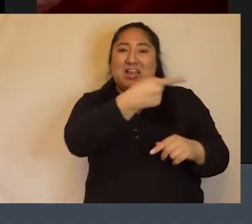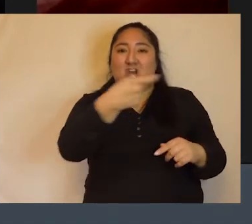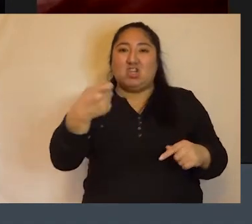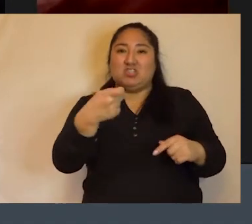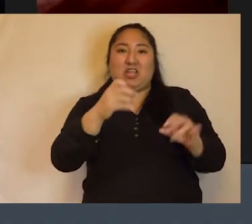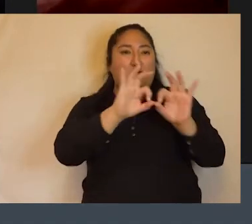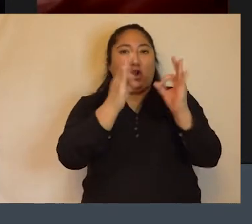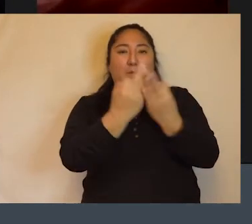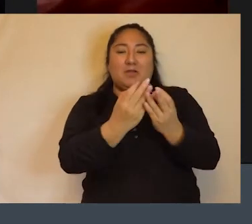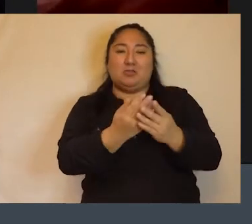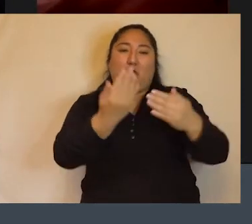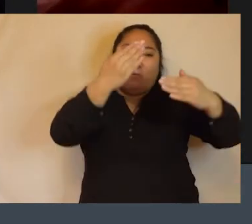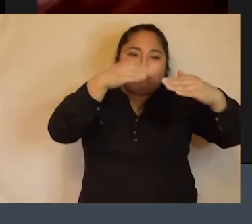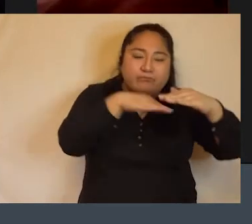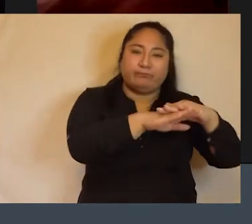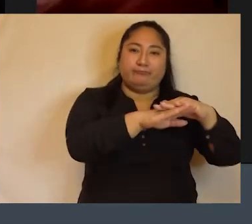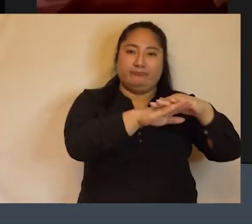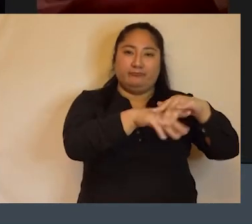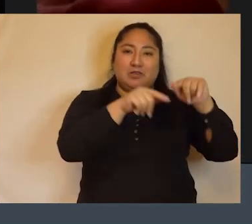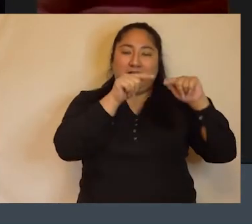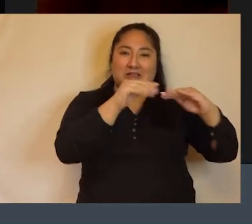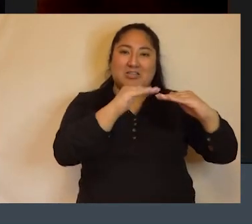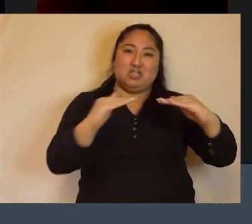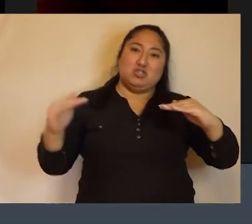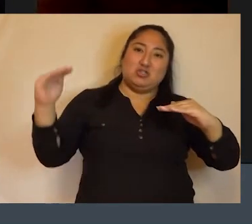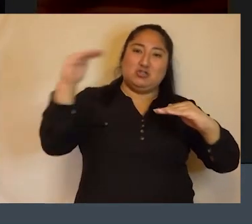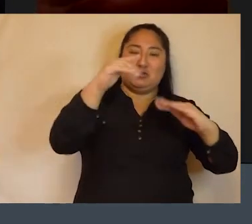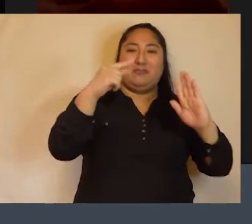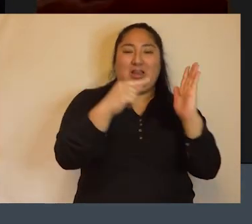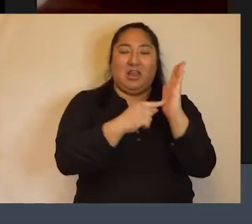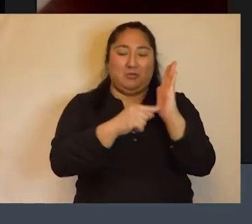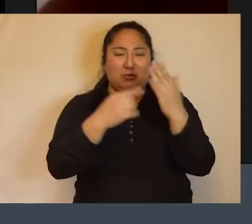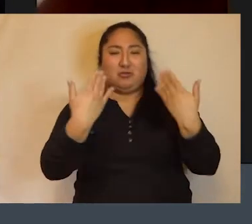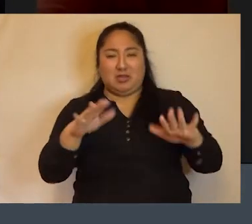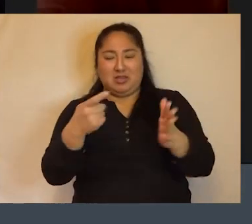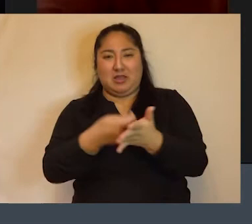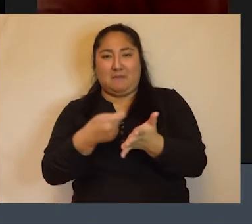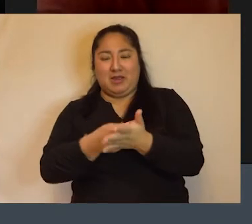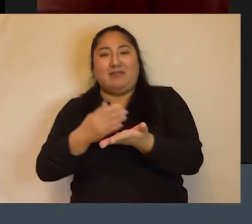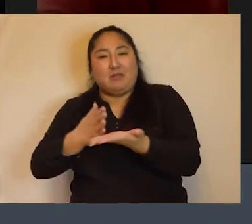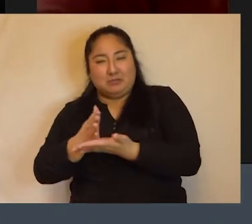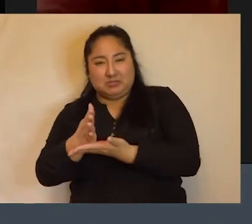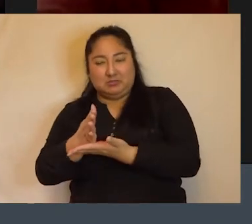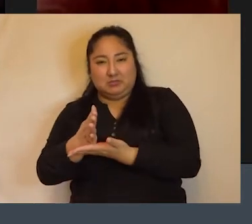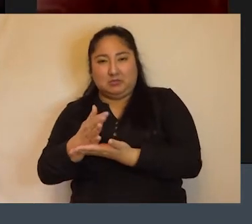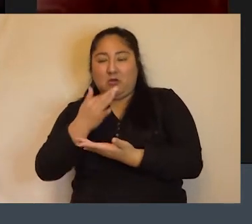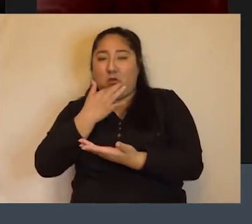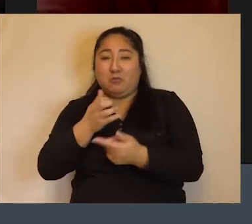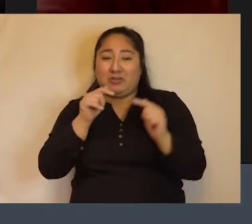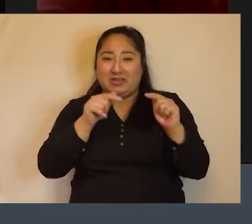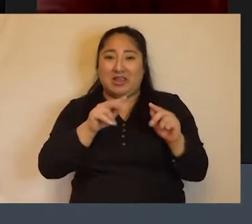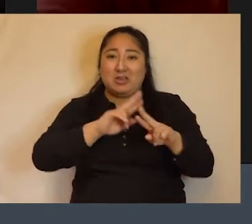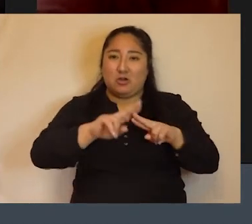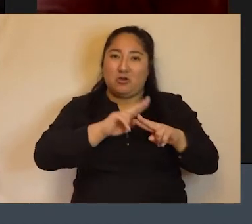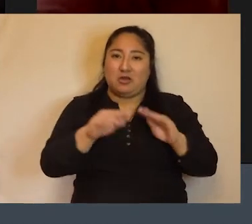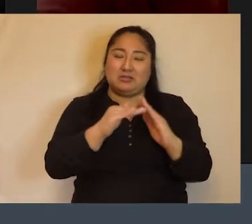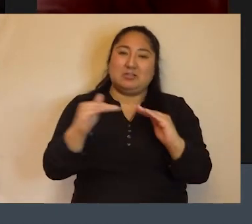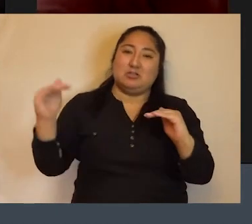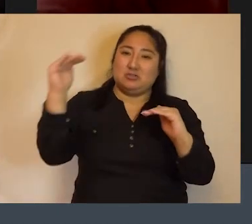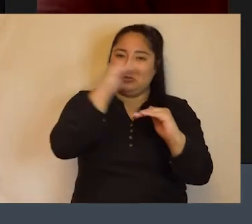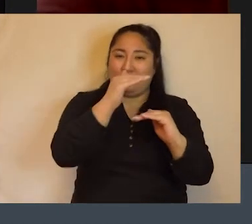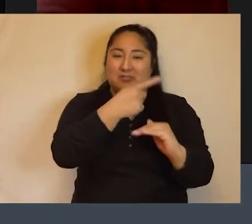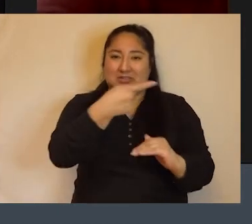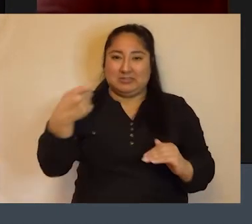100 completos y se obtiene la rentabilidad sobre el impuesto que habrías pagado inicialmente. porque lo haces